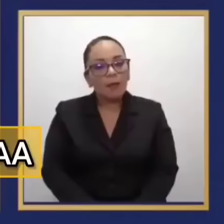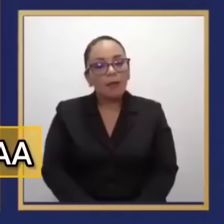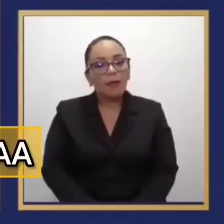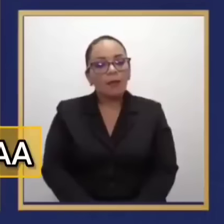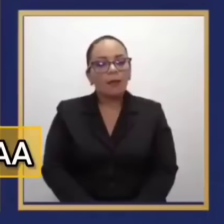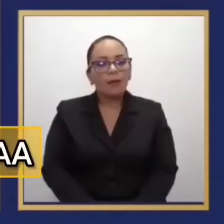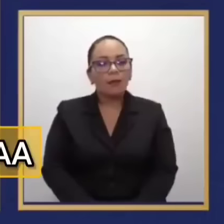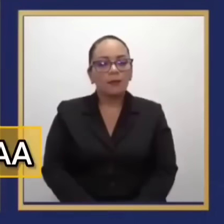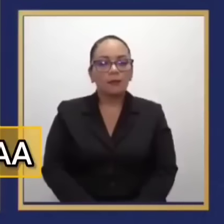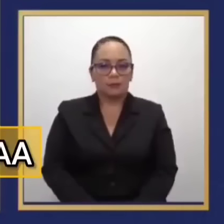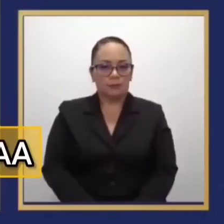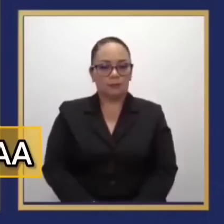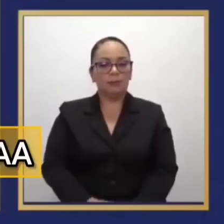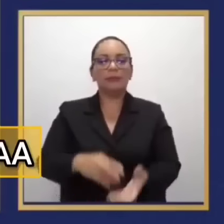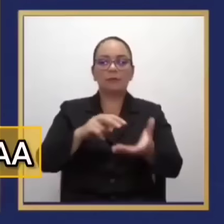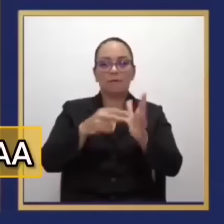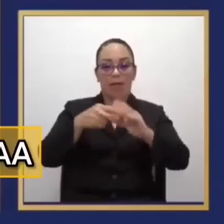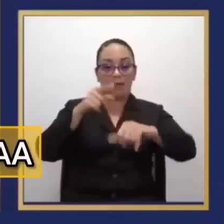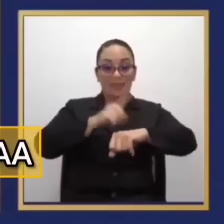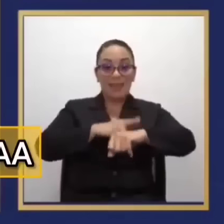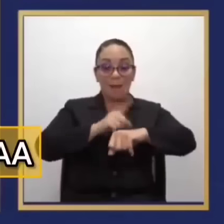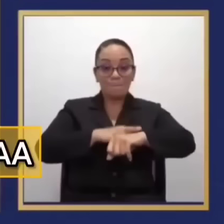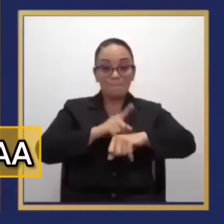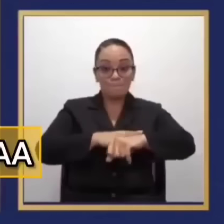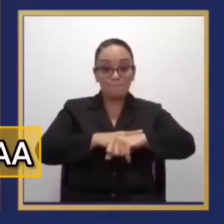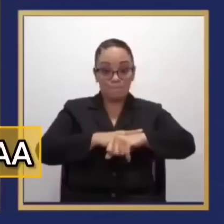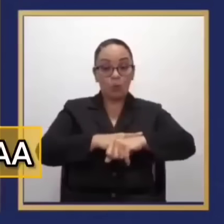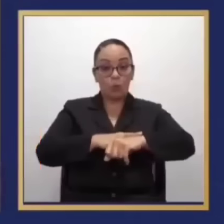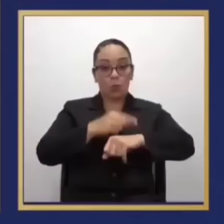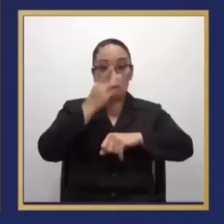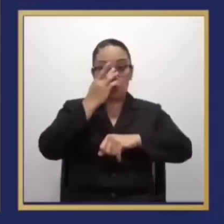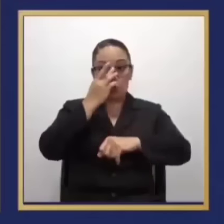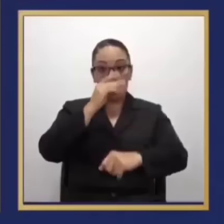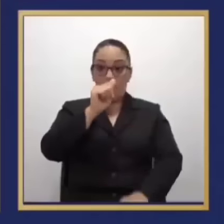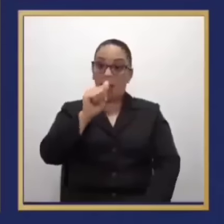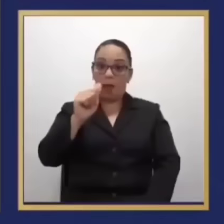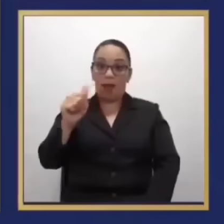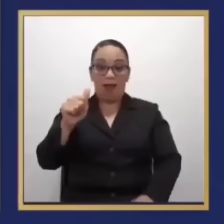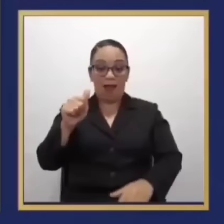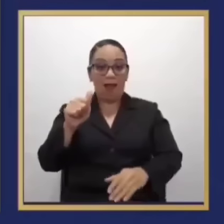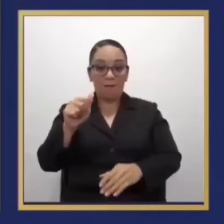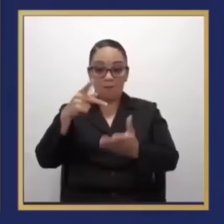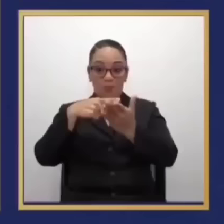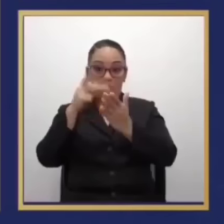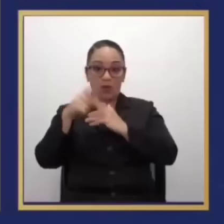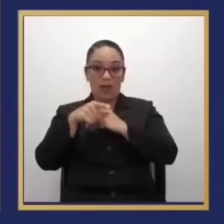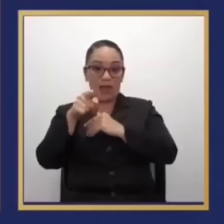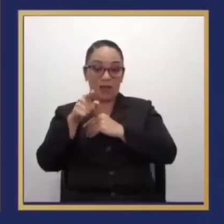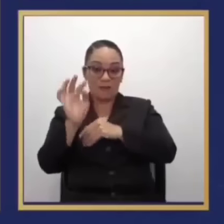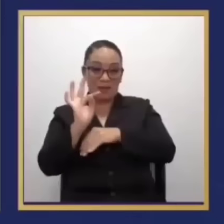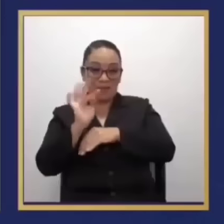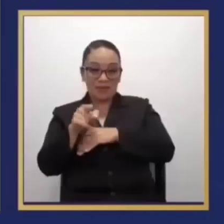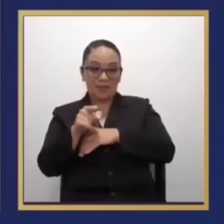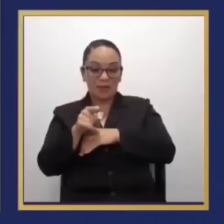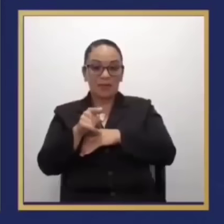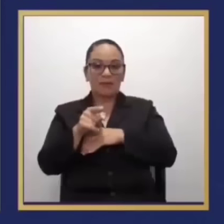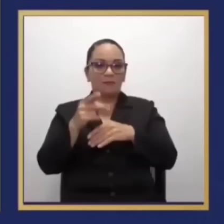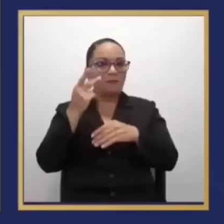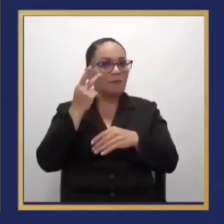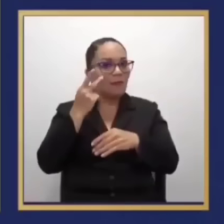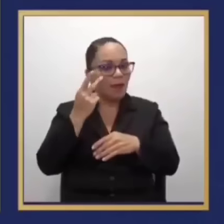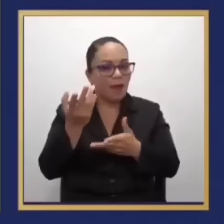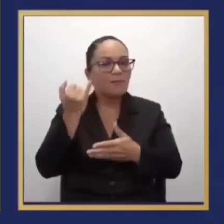del tiempo de duración en categoría AAA, la propuesta de ley que les adelanto de una